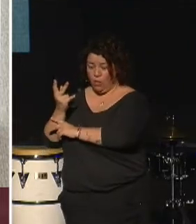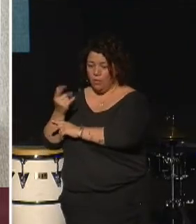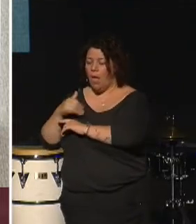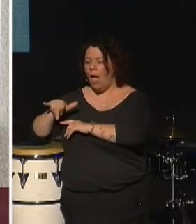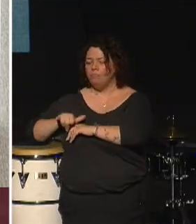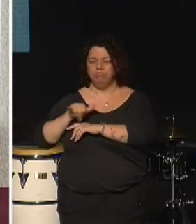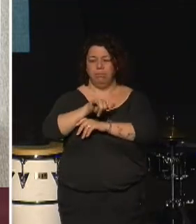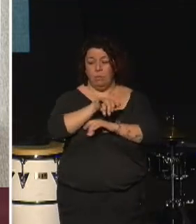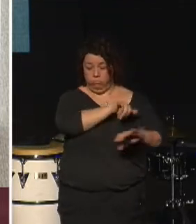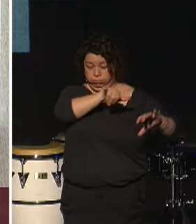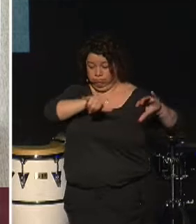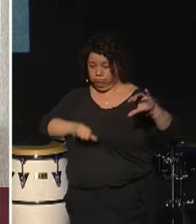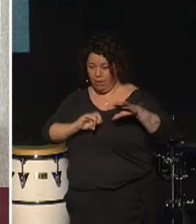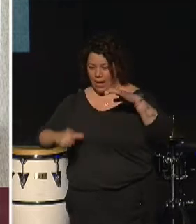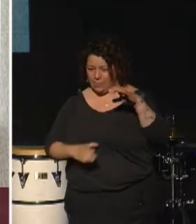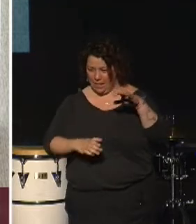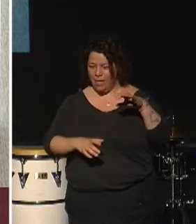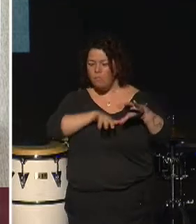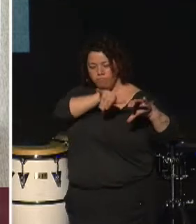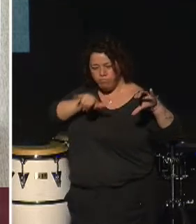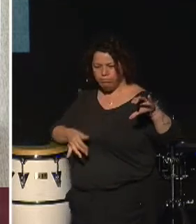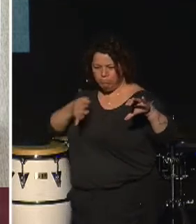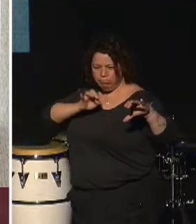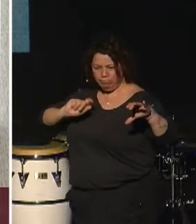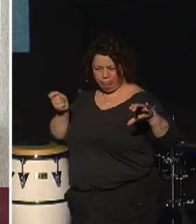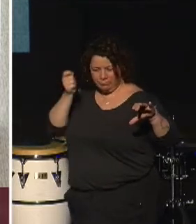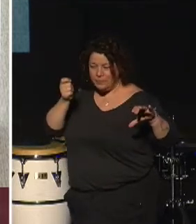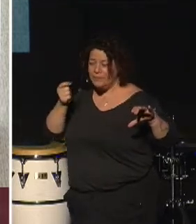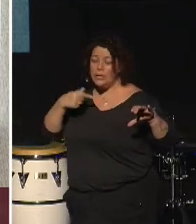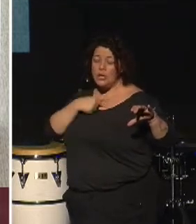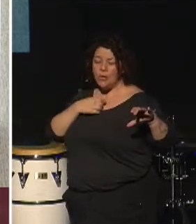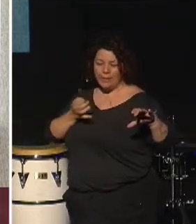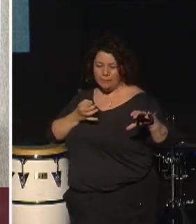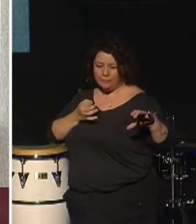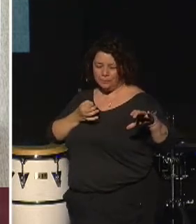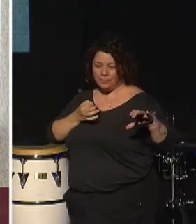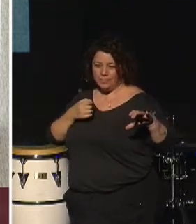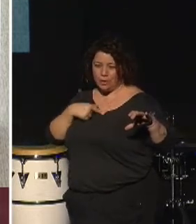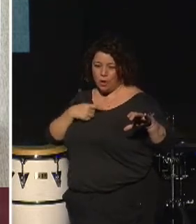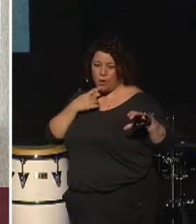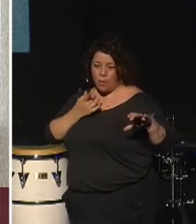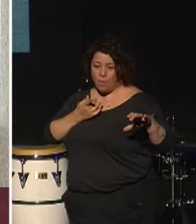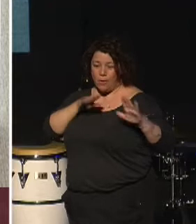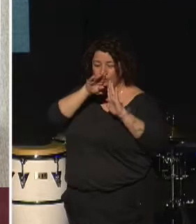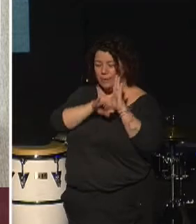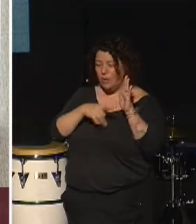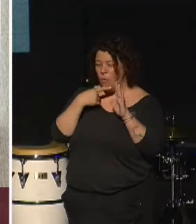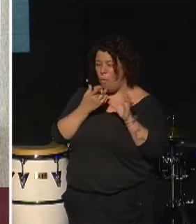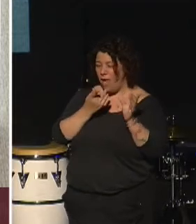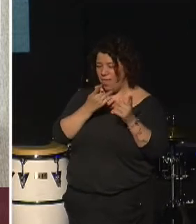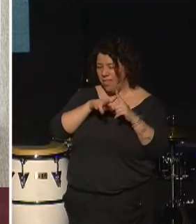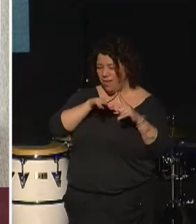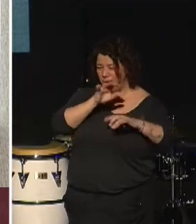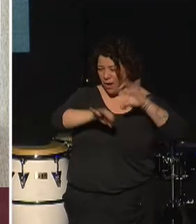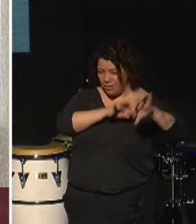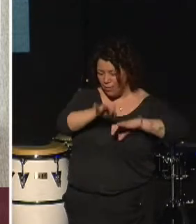avión hacia la Antártida y ellos consiguieron llegar. Y yo, las condiciones logísticas me permitieron